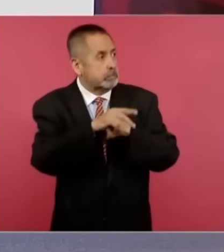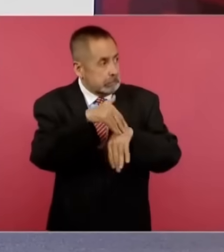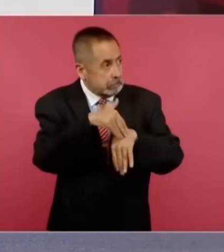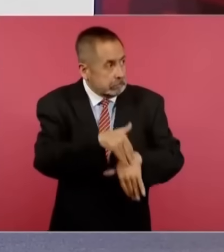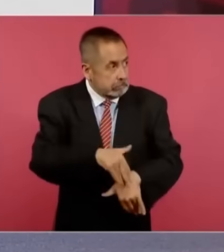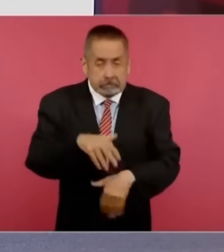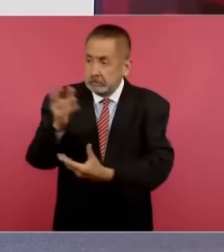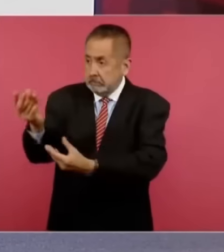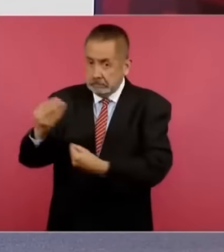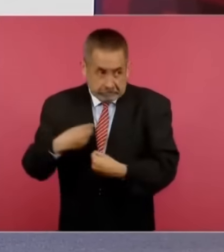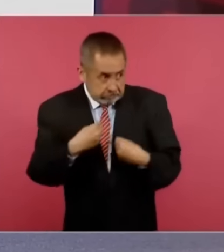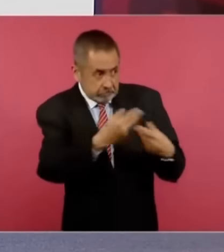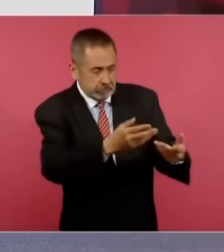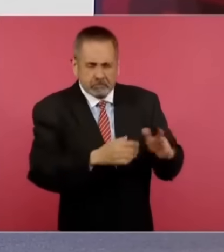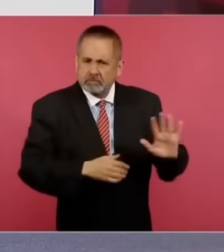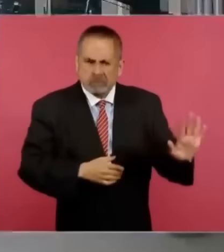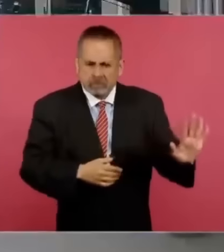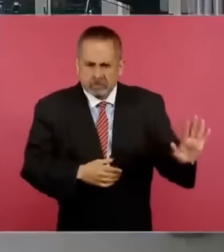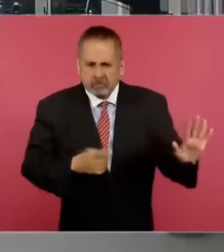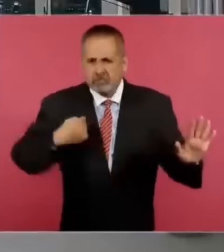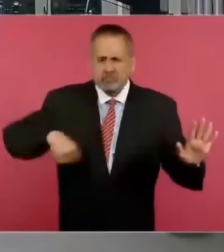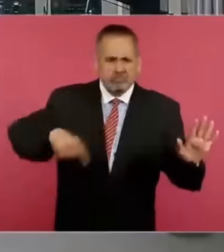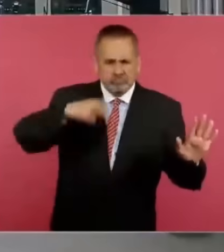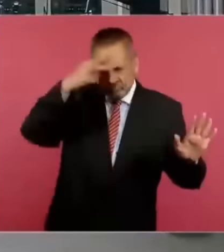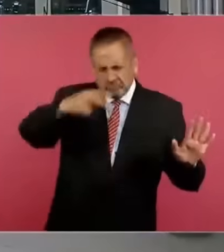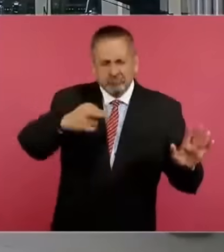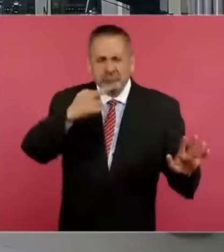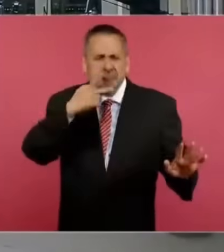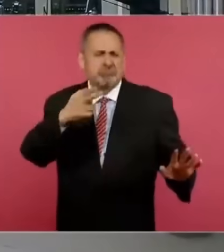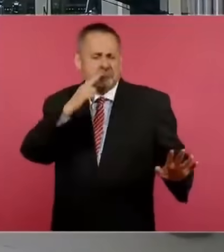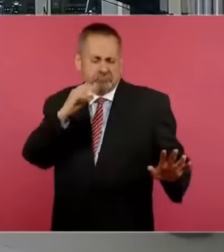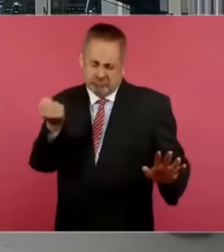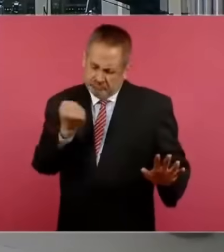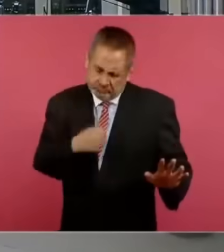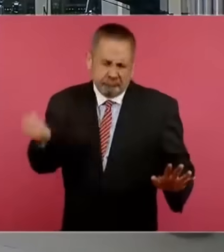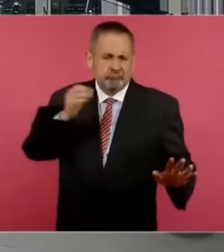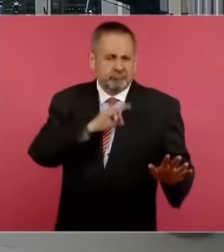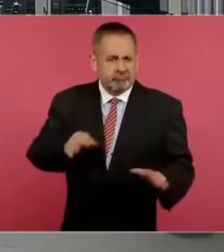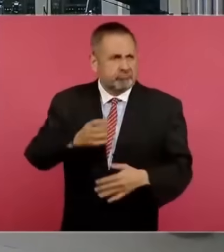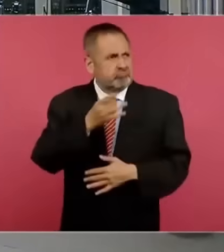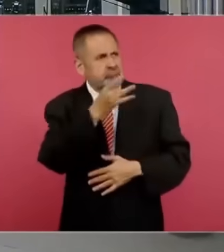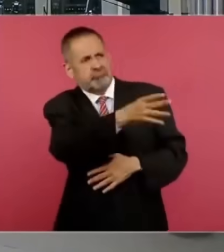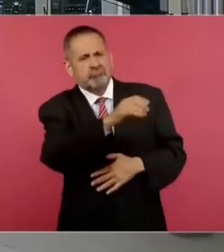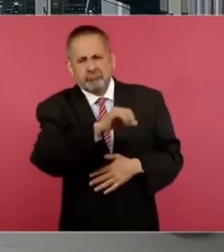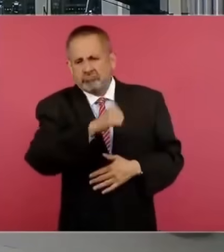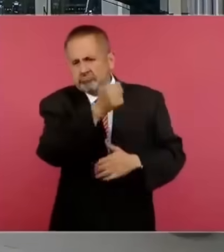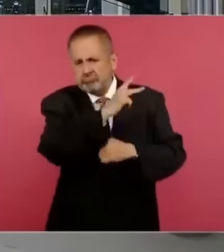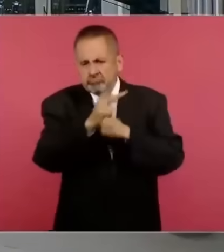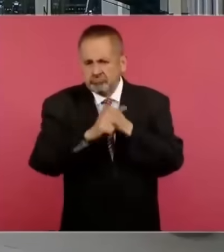podemos hacer todo mejor que cualquier otro país.